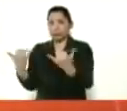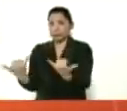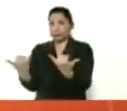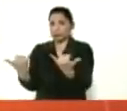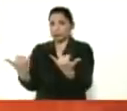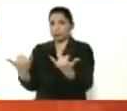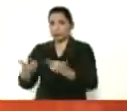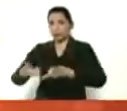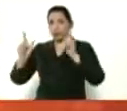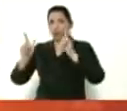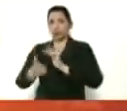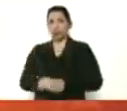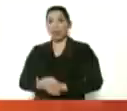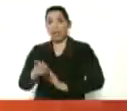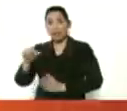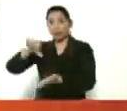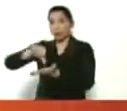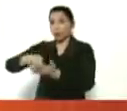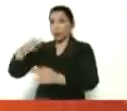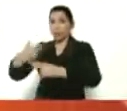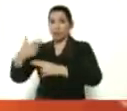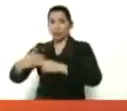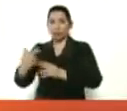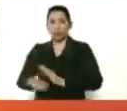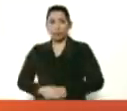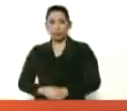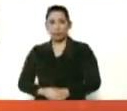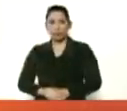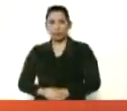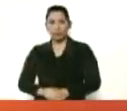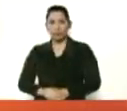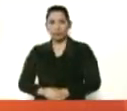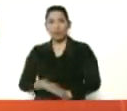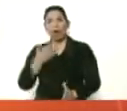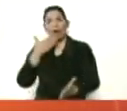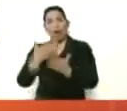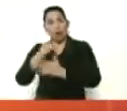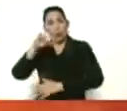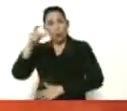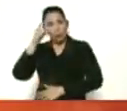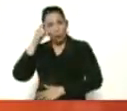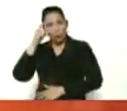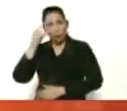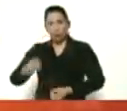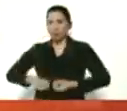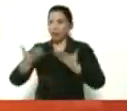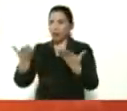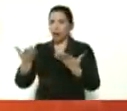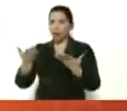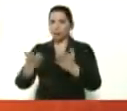activados y es un foco muy peligroso. Te agradezco, Julio, te voy a dar un regalo por eso.